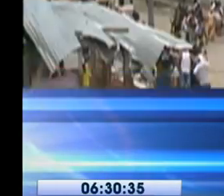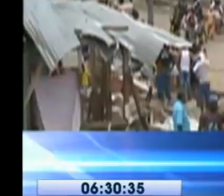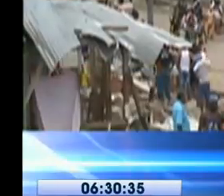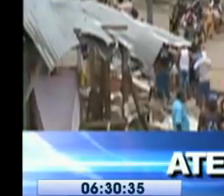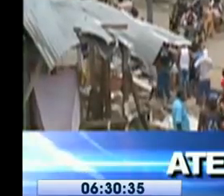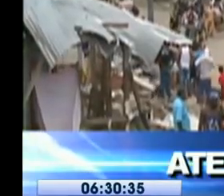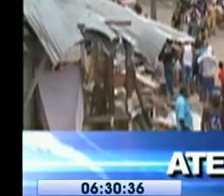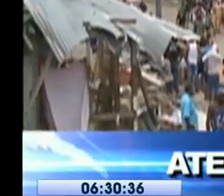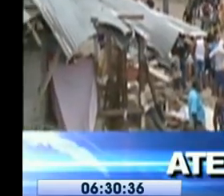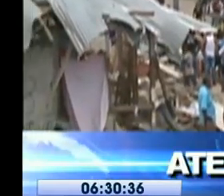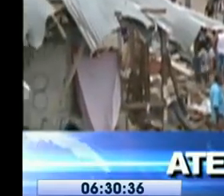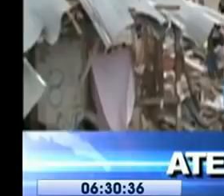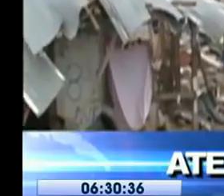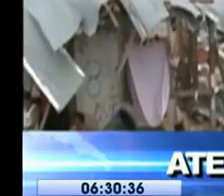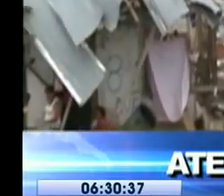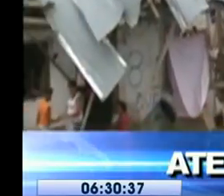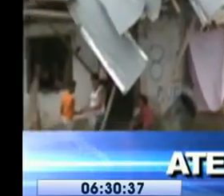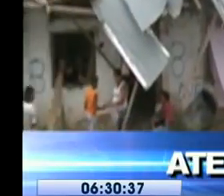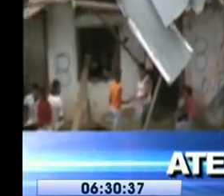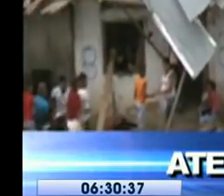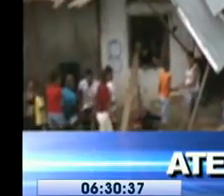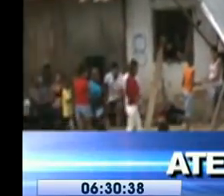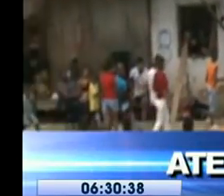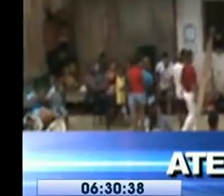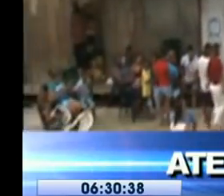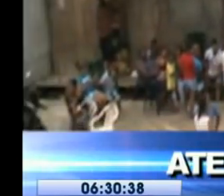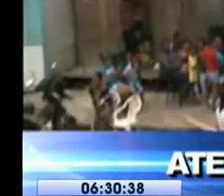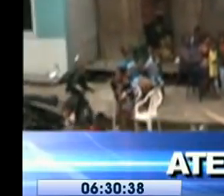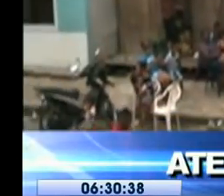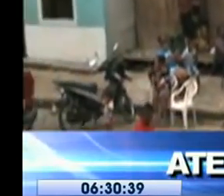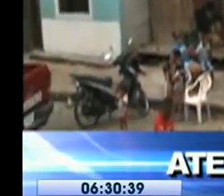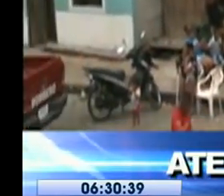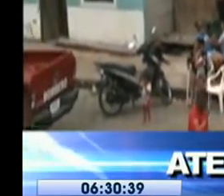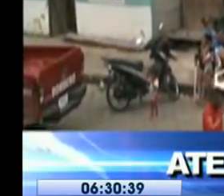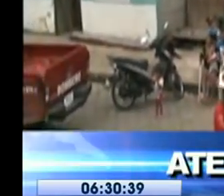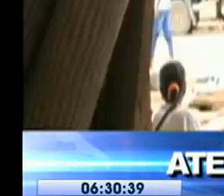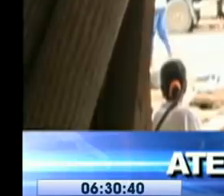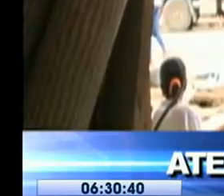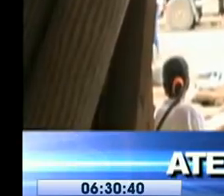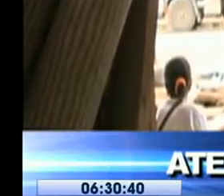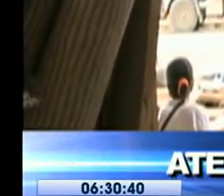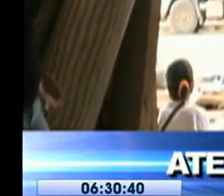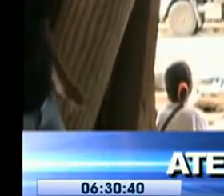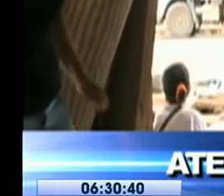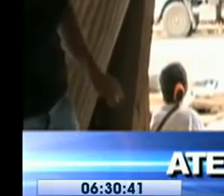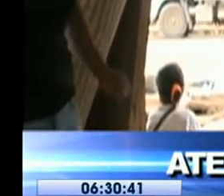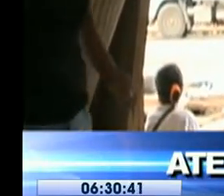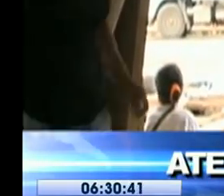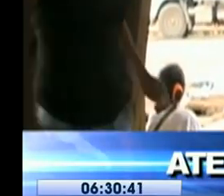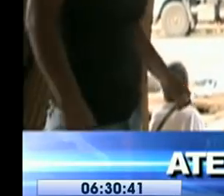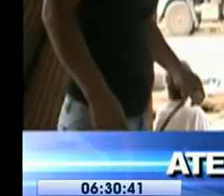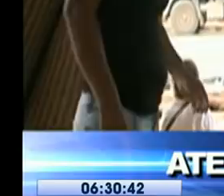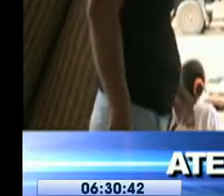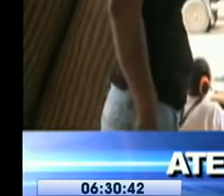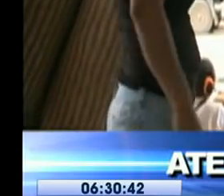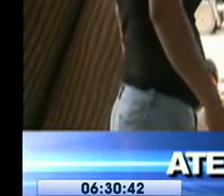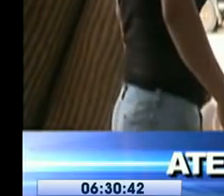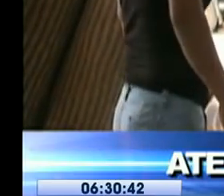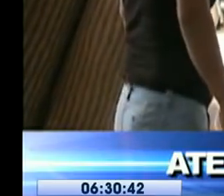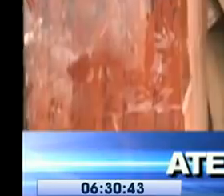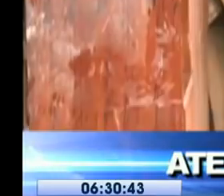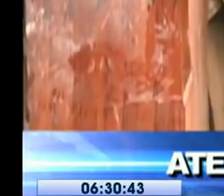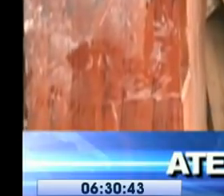varios heridos por atentado con coche bomba en un cuartel policial en San Lorenzo, provincia de Esmeraldas.